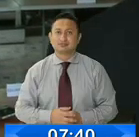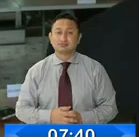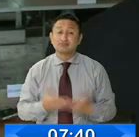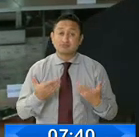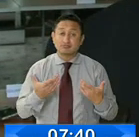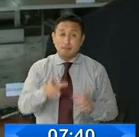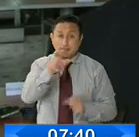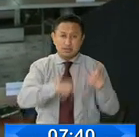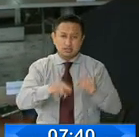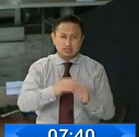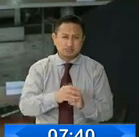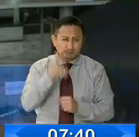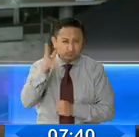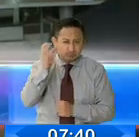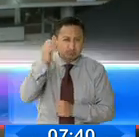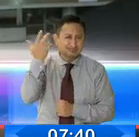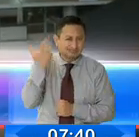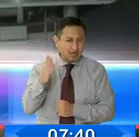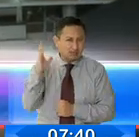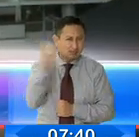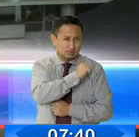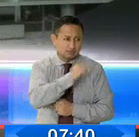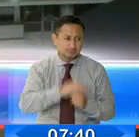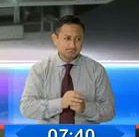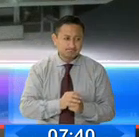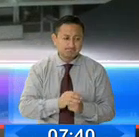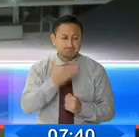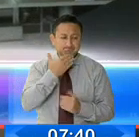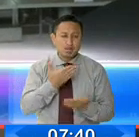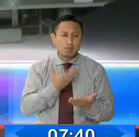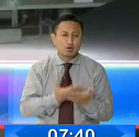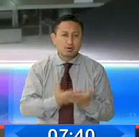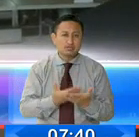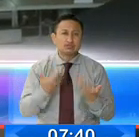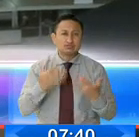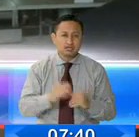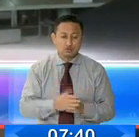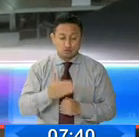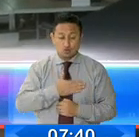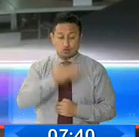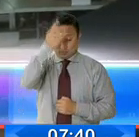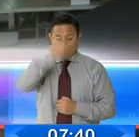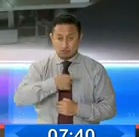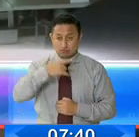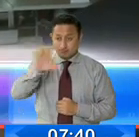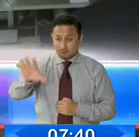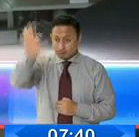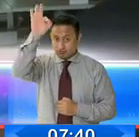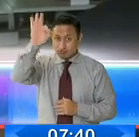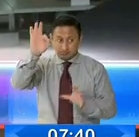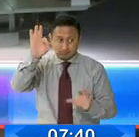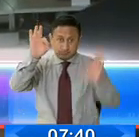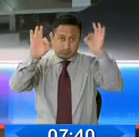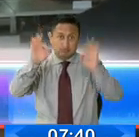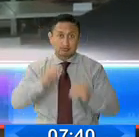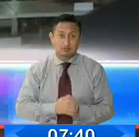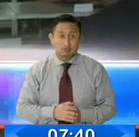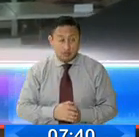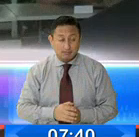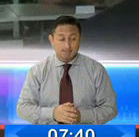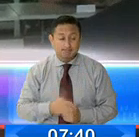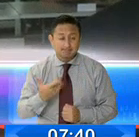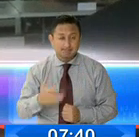un criterio y tengan los mejores elementos para, de alguna manera, tener